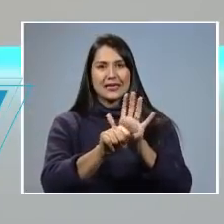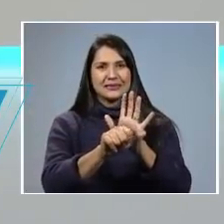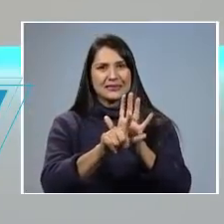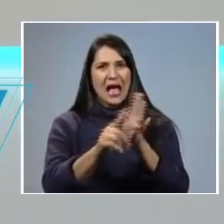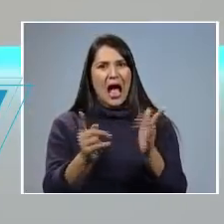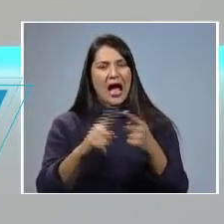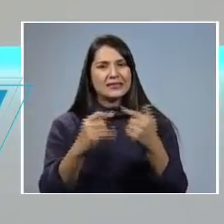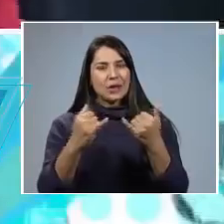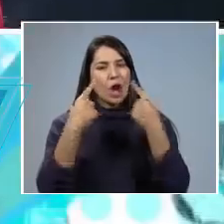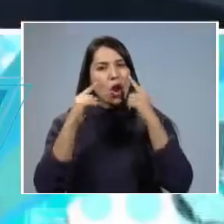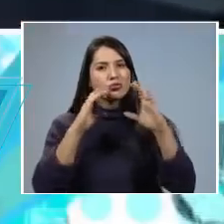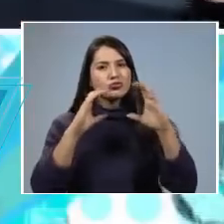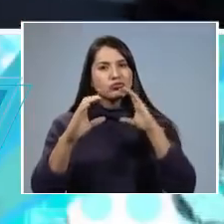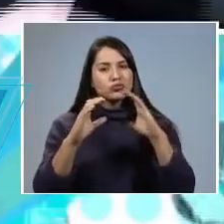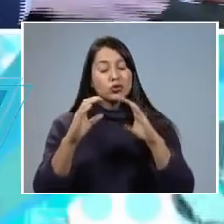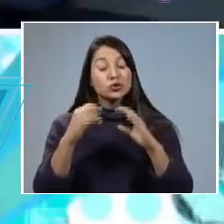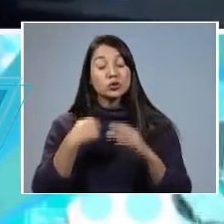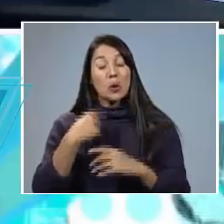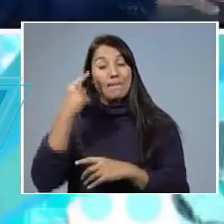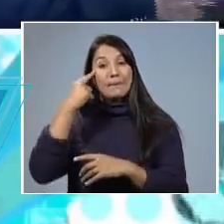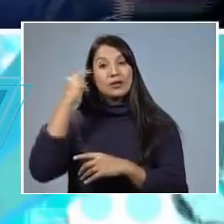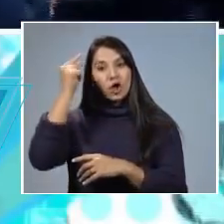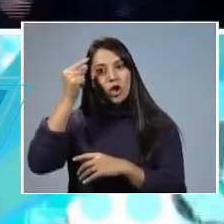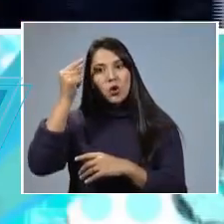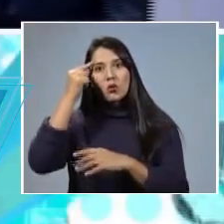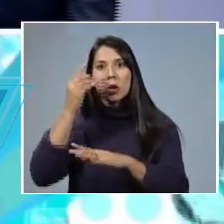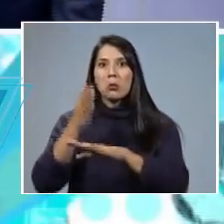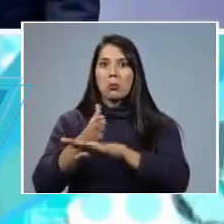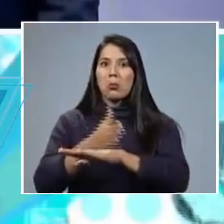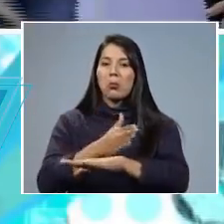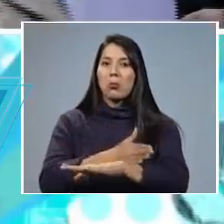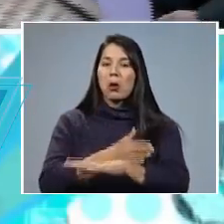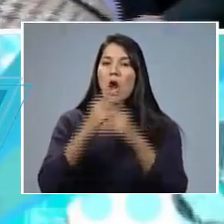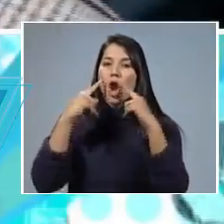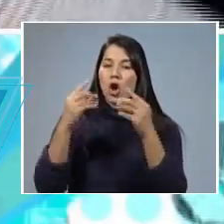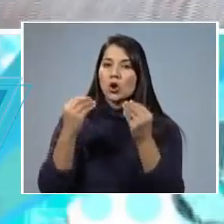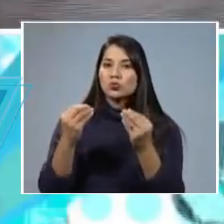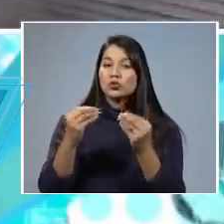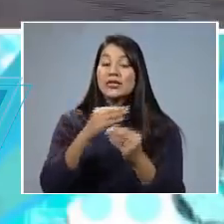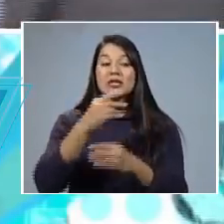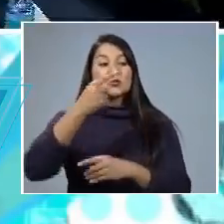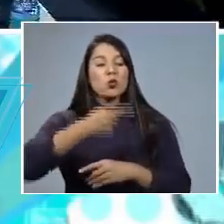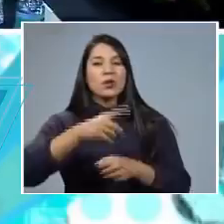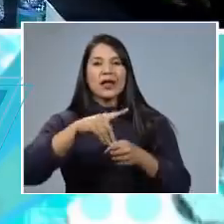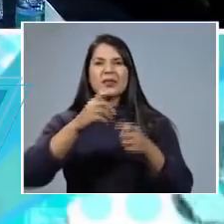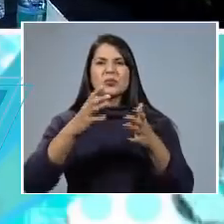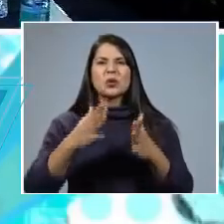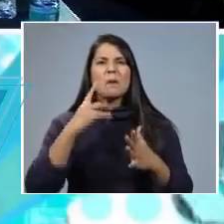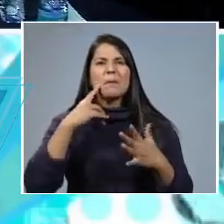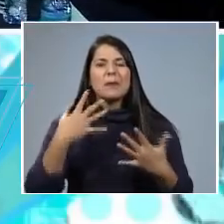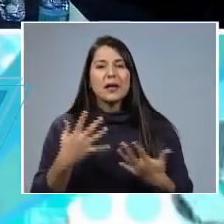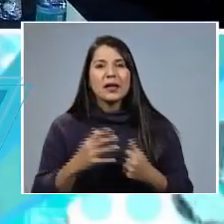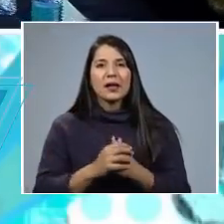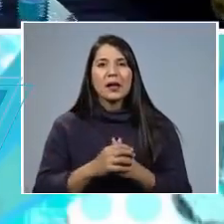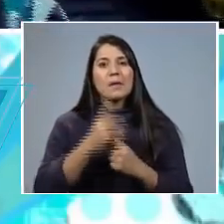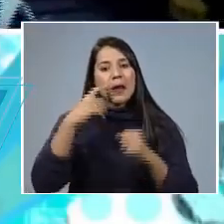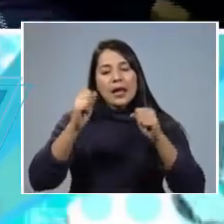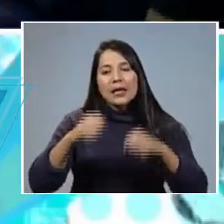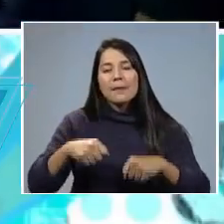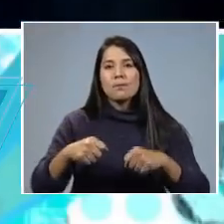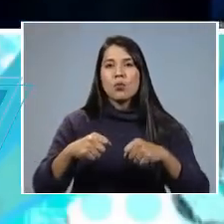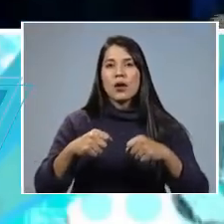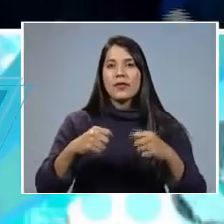muy rápidos y acertados, en tanto que está obligando a los diputados a que repartan la baraja, es